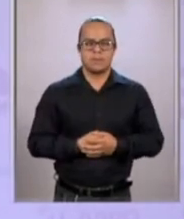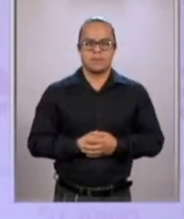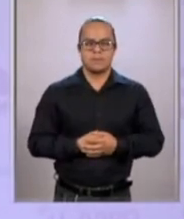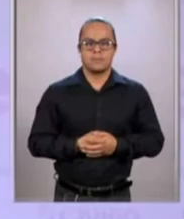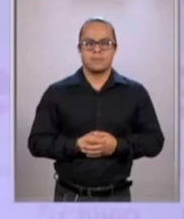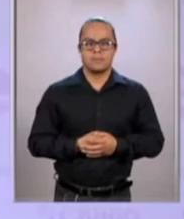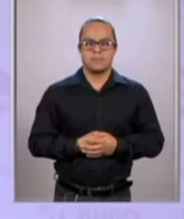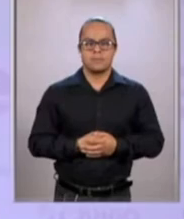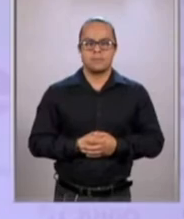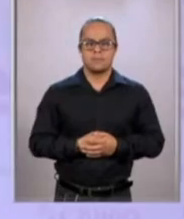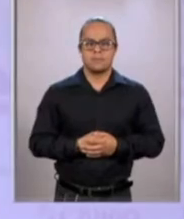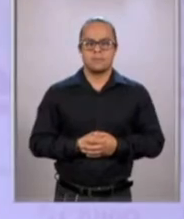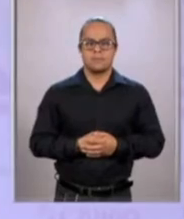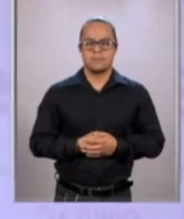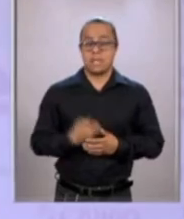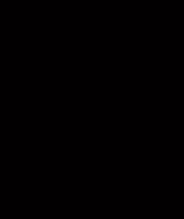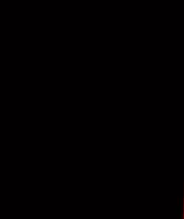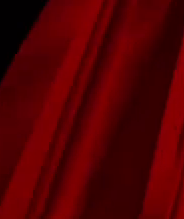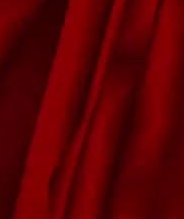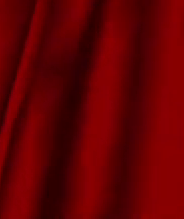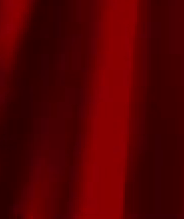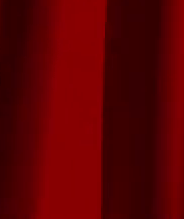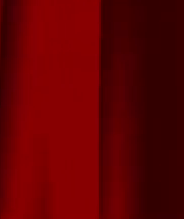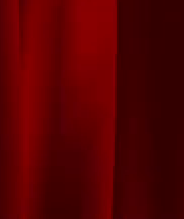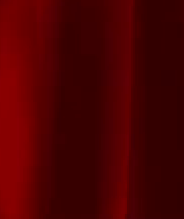maestra pues no ha pasado nada